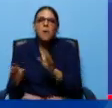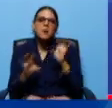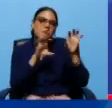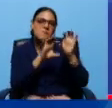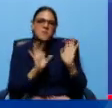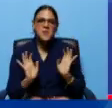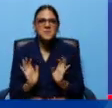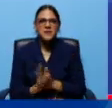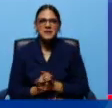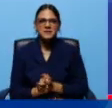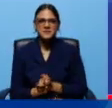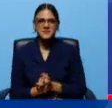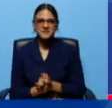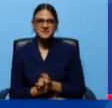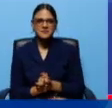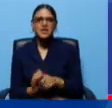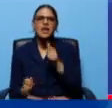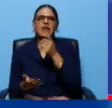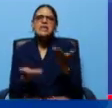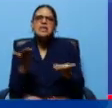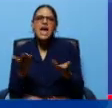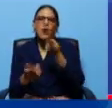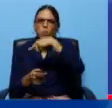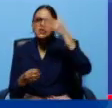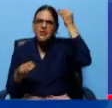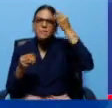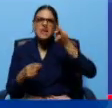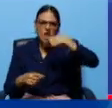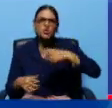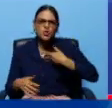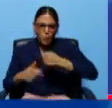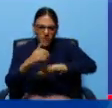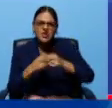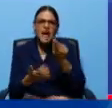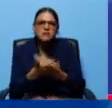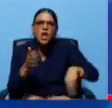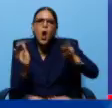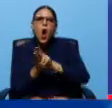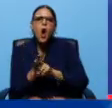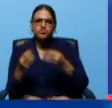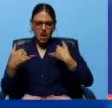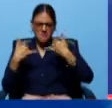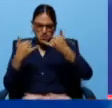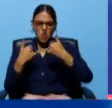¿Ah? ¿Quién de ustedes cree en la reencarnación? ¿Ah?